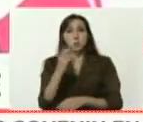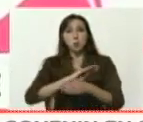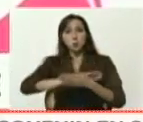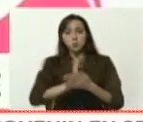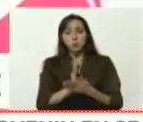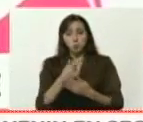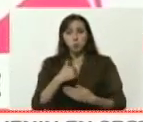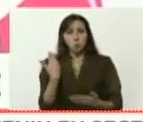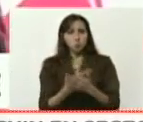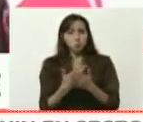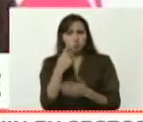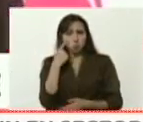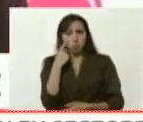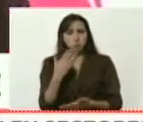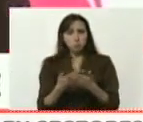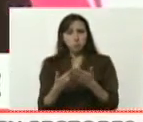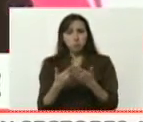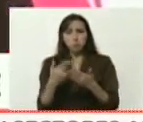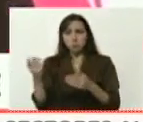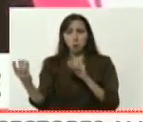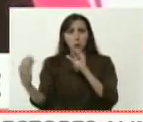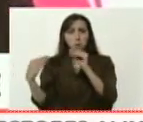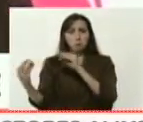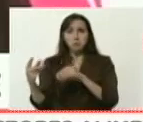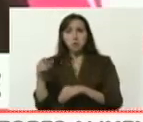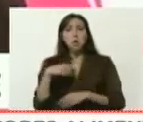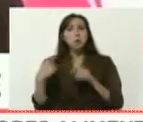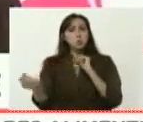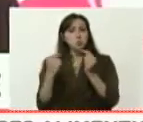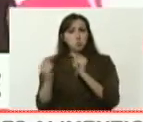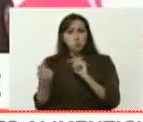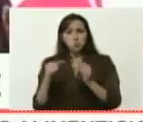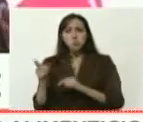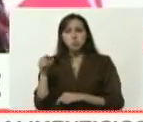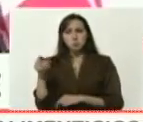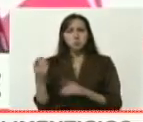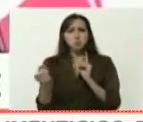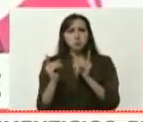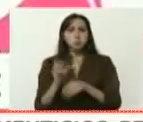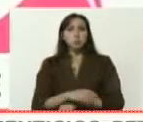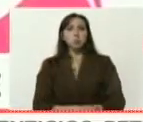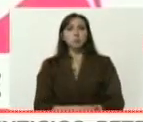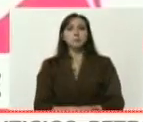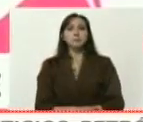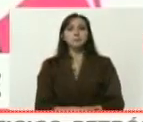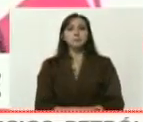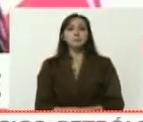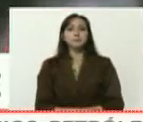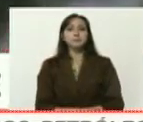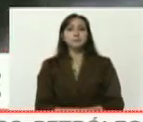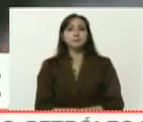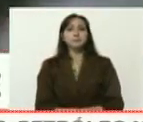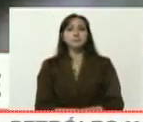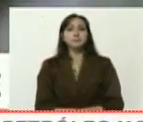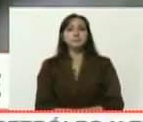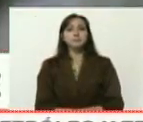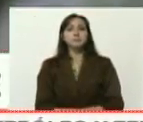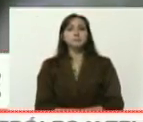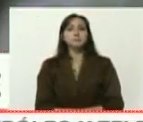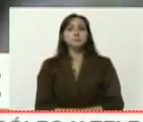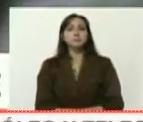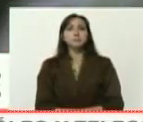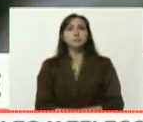testigo, yo estaba allí discutiendo, y en esa discusión de pronto